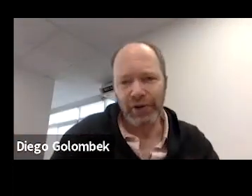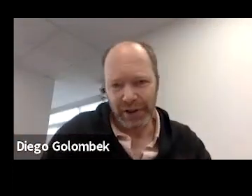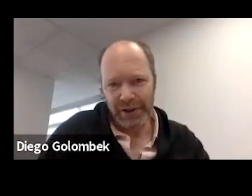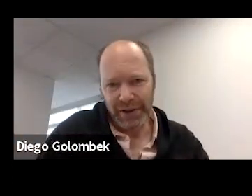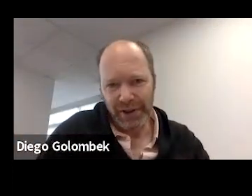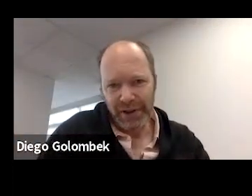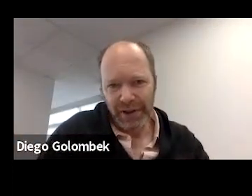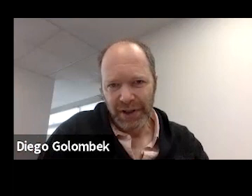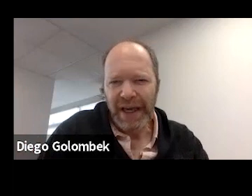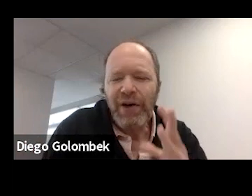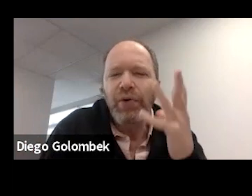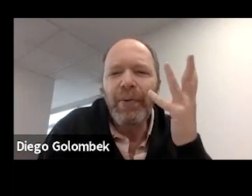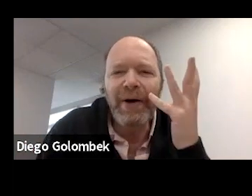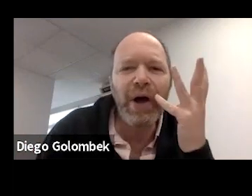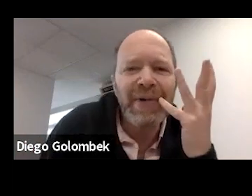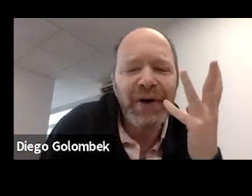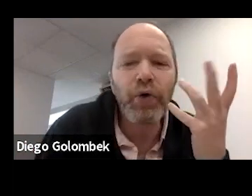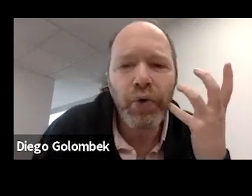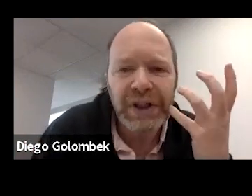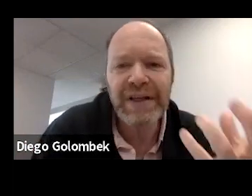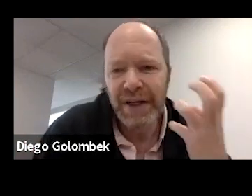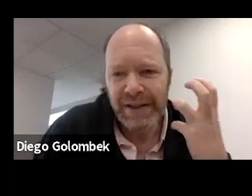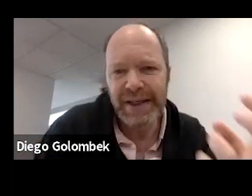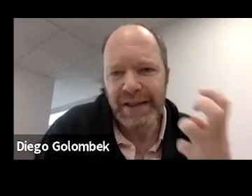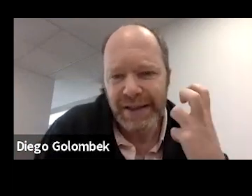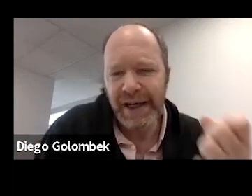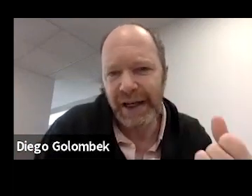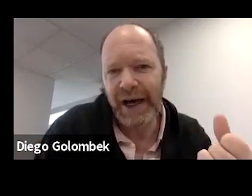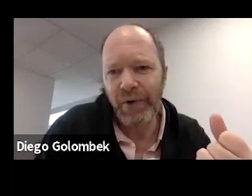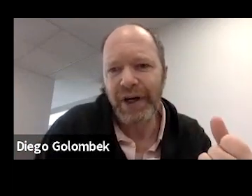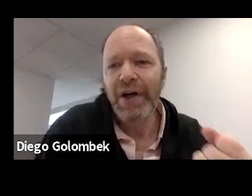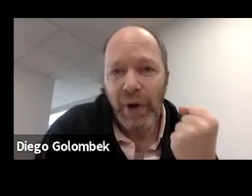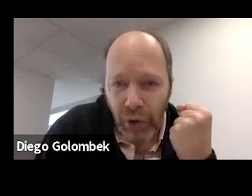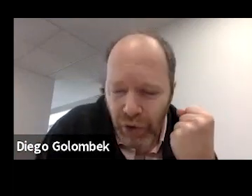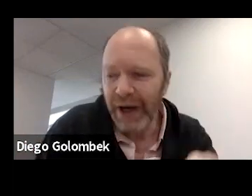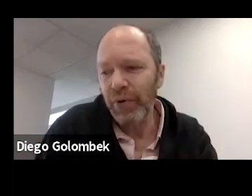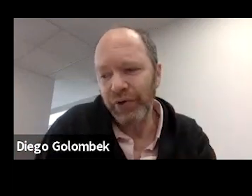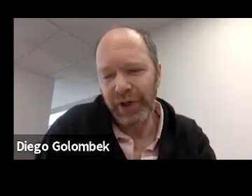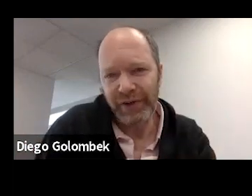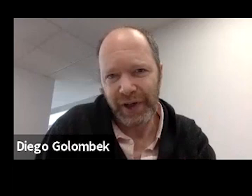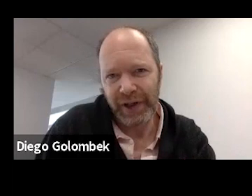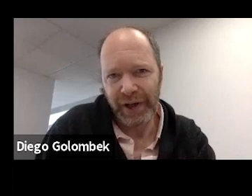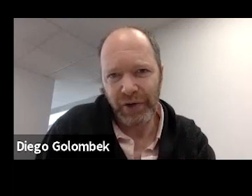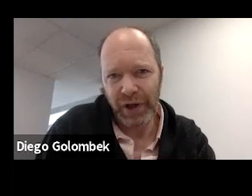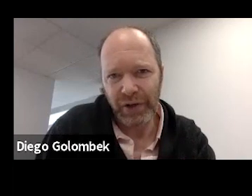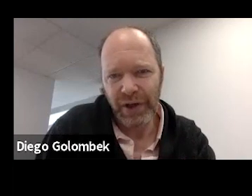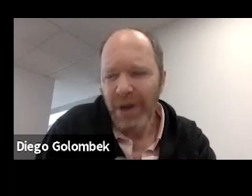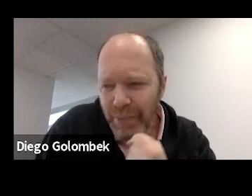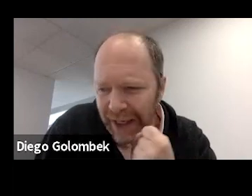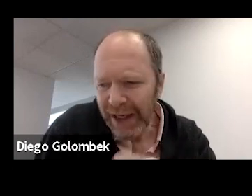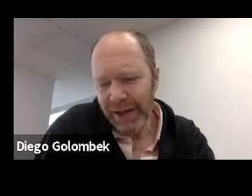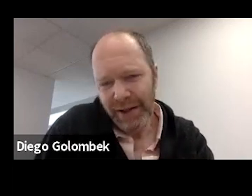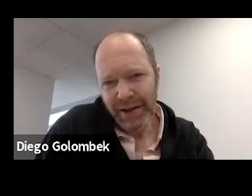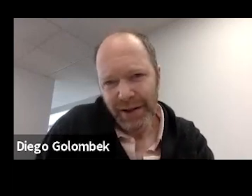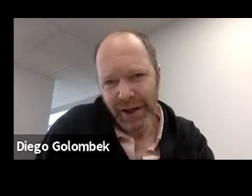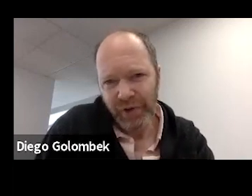otra persona. Y ahí es cuando va a empezar a ocurrir ciencia en el aula, cuando logramos hacer este recorrido.